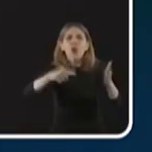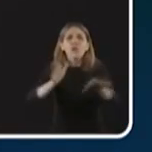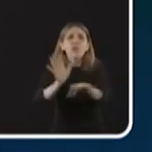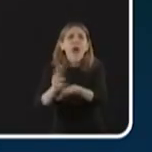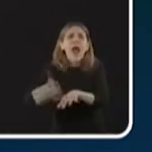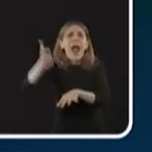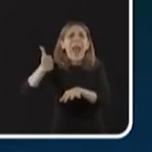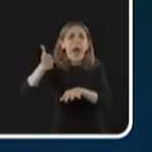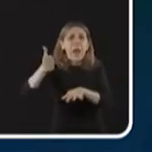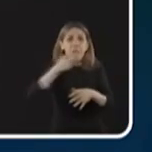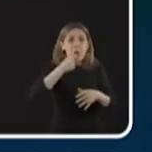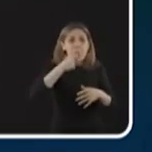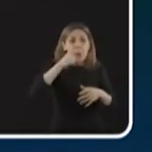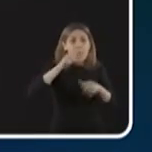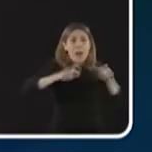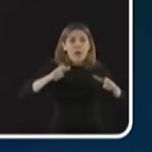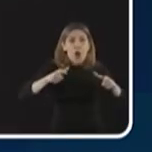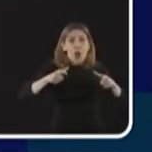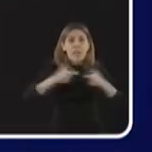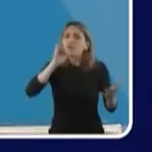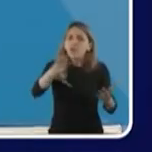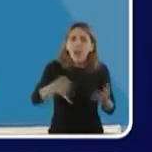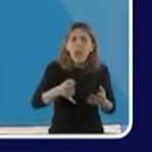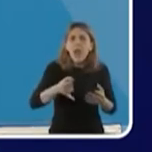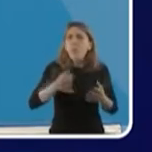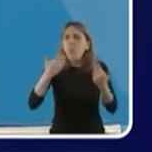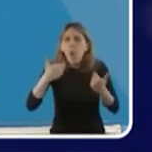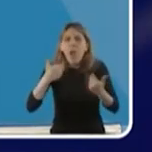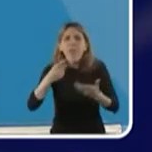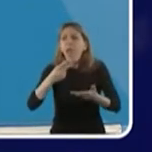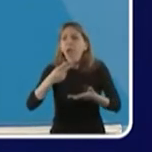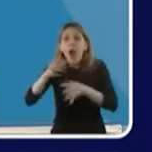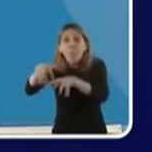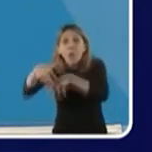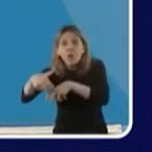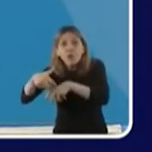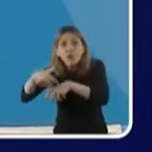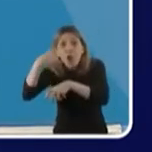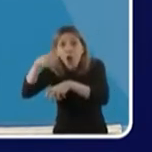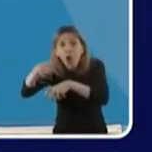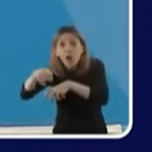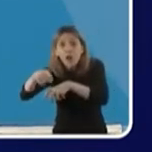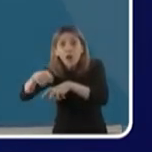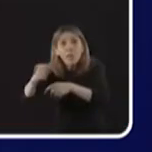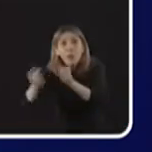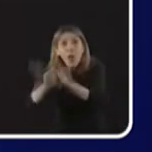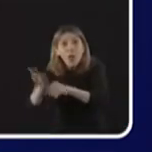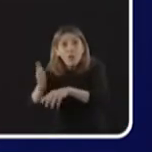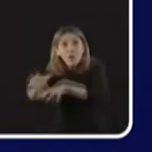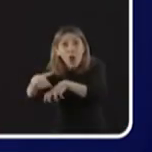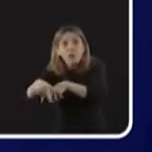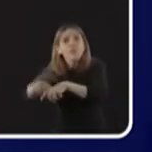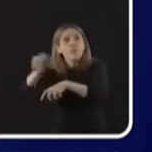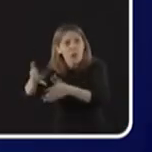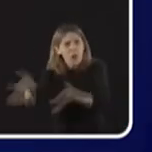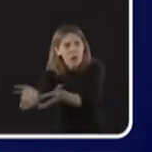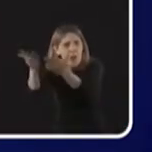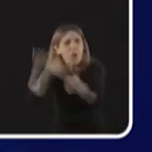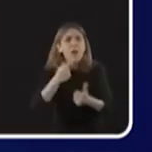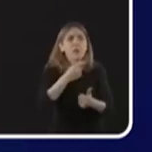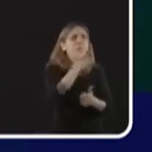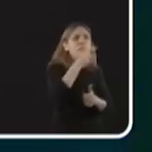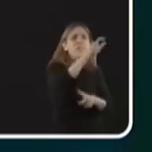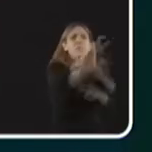en los lugares claves donde se manejan las cajas del poder. Porque ellos están en desacuerdo con Alberto Fernández y su gobierno,